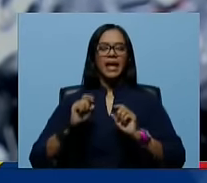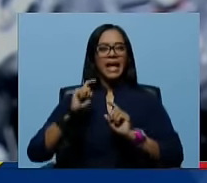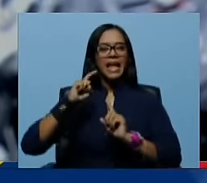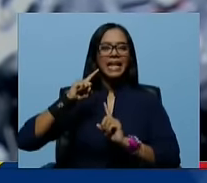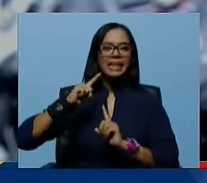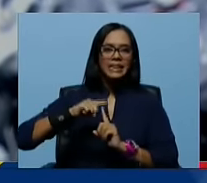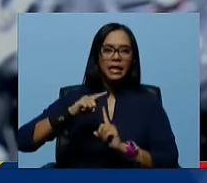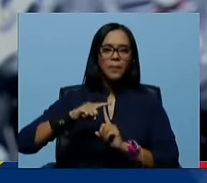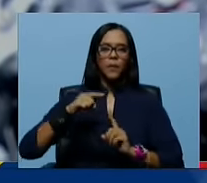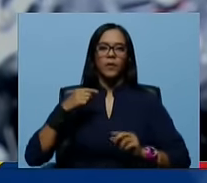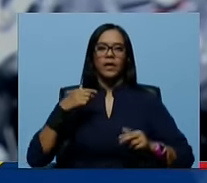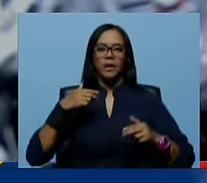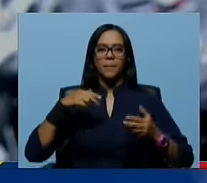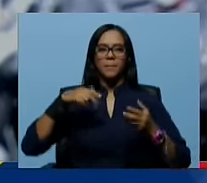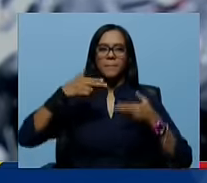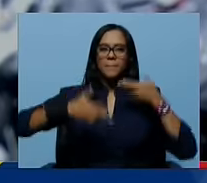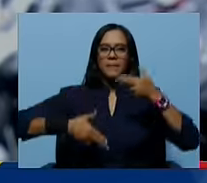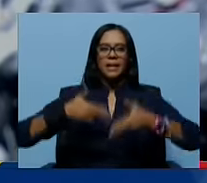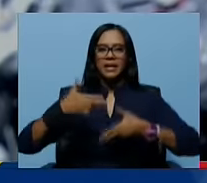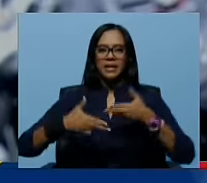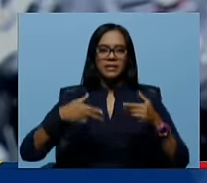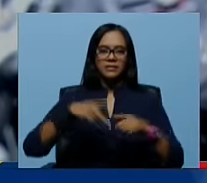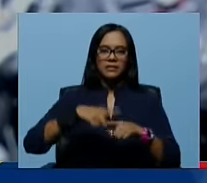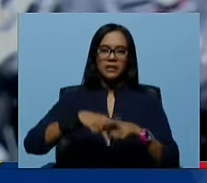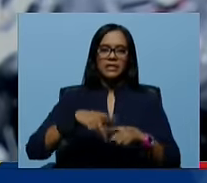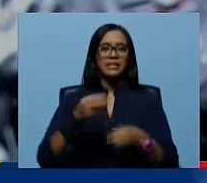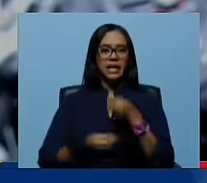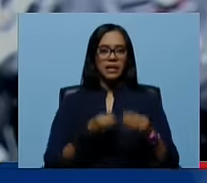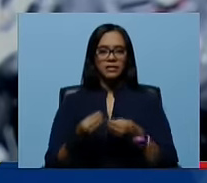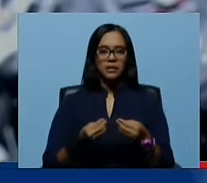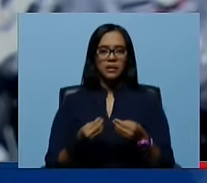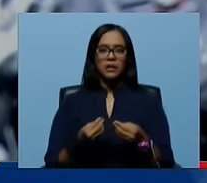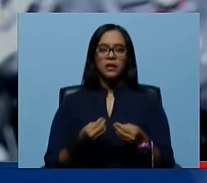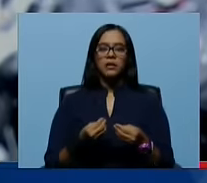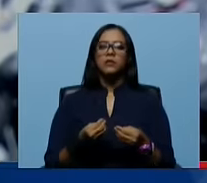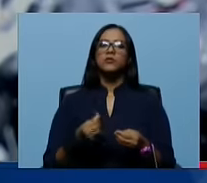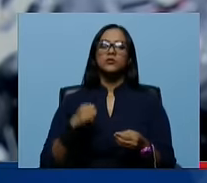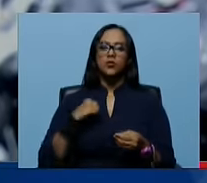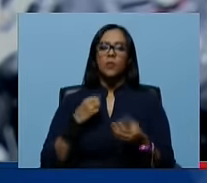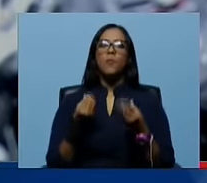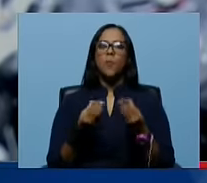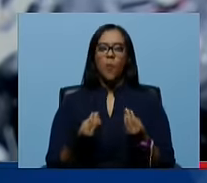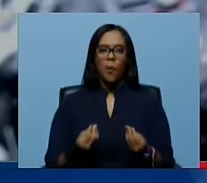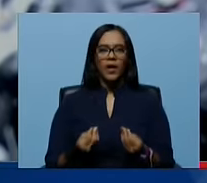que se cometen, son muy característicos de esta época histórica.